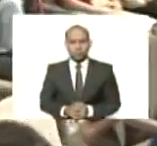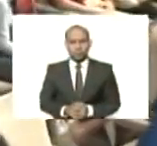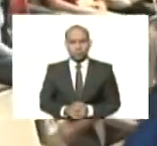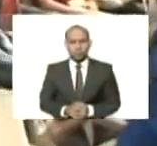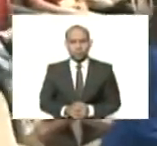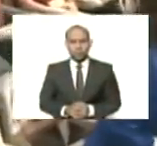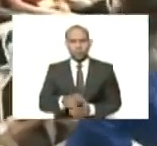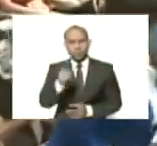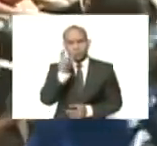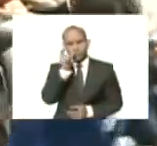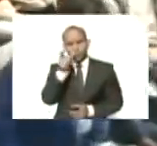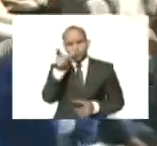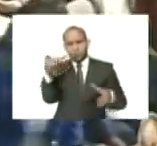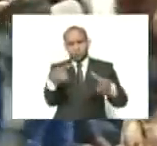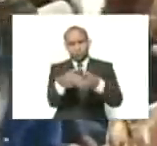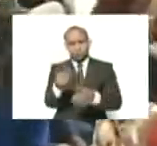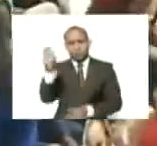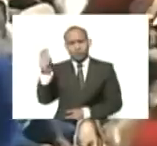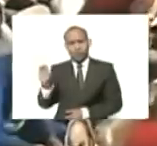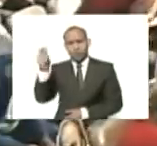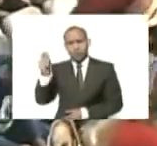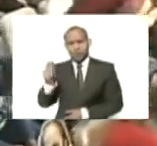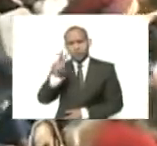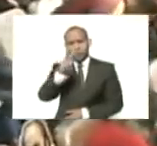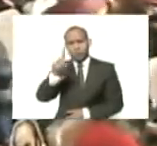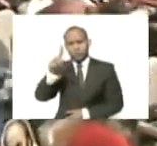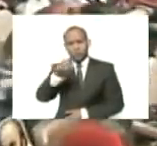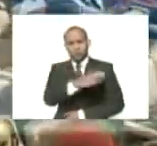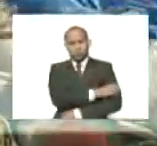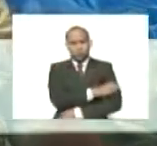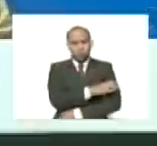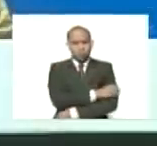los 21 diputados de la derecha que hacen oposición,